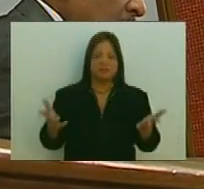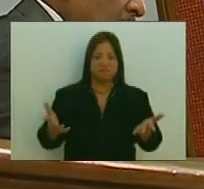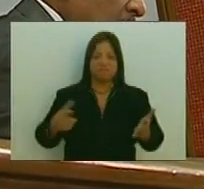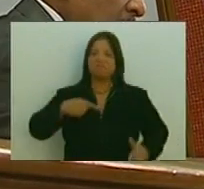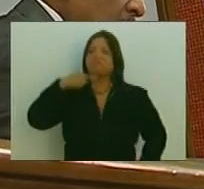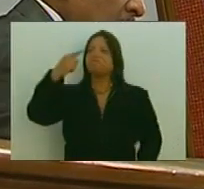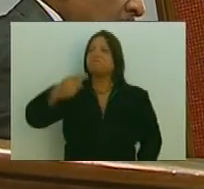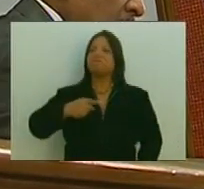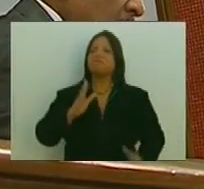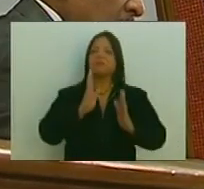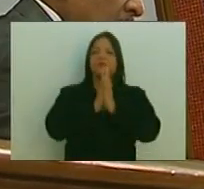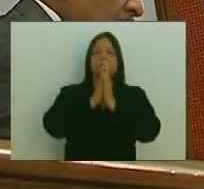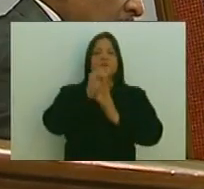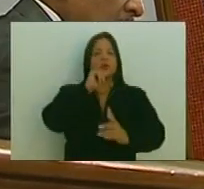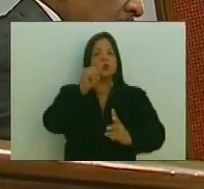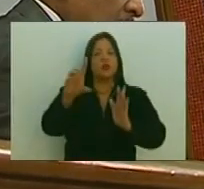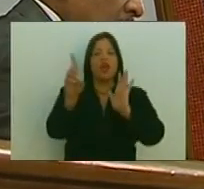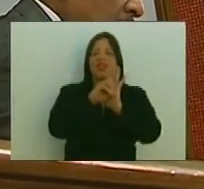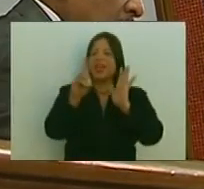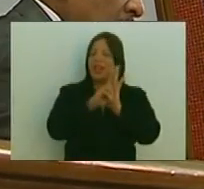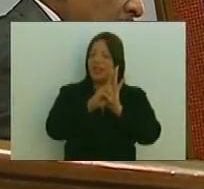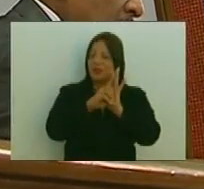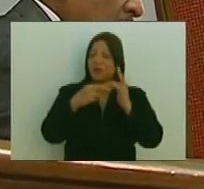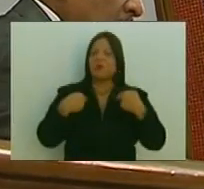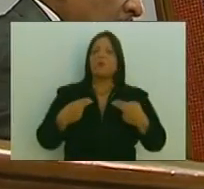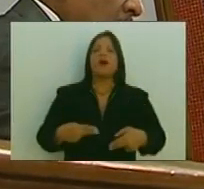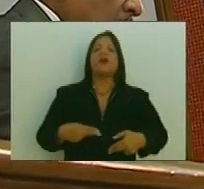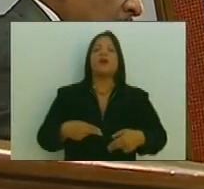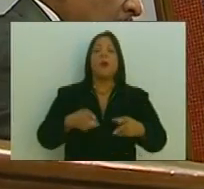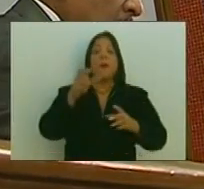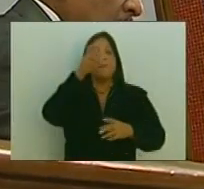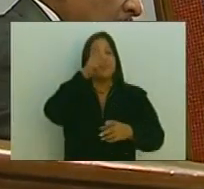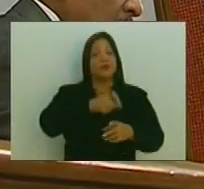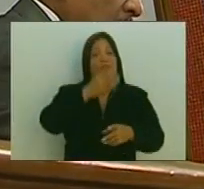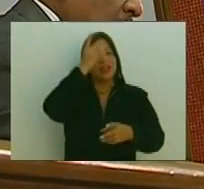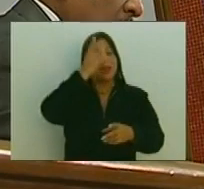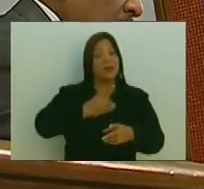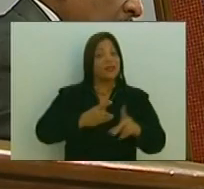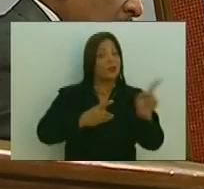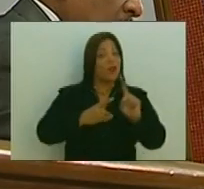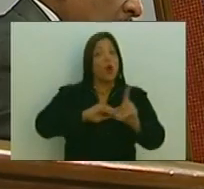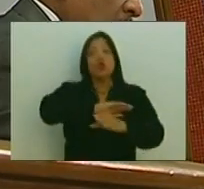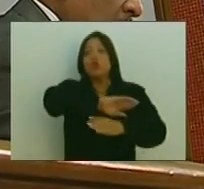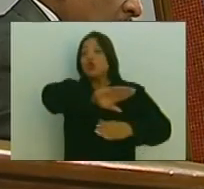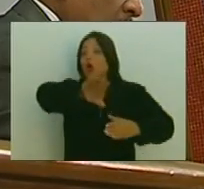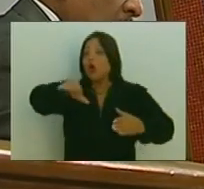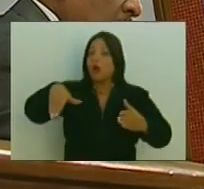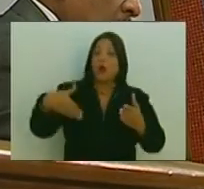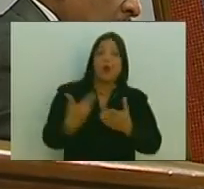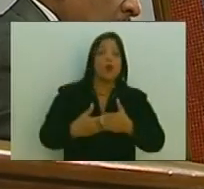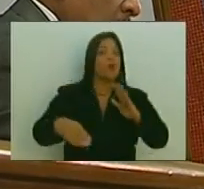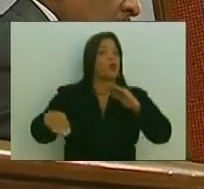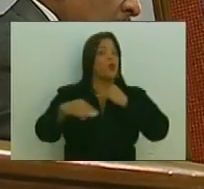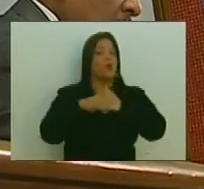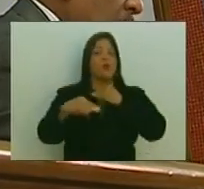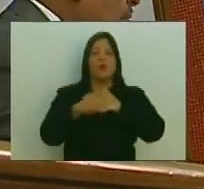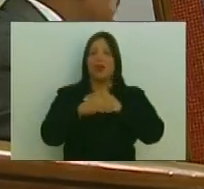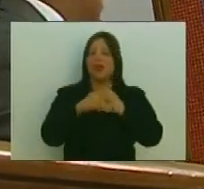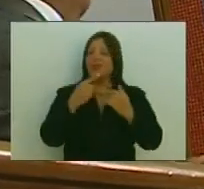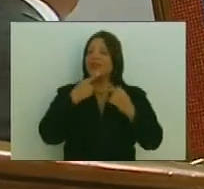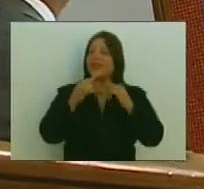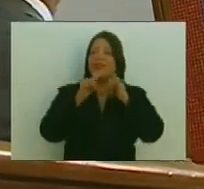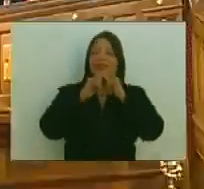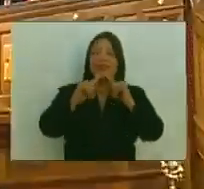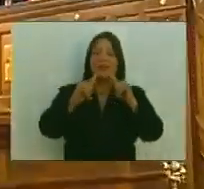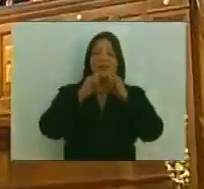se consagrarán nuestros derechos y no solo los de las personas con discapacidad, sino también como lo establece o como lo